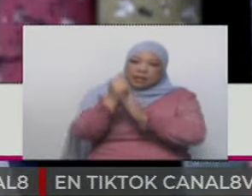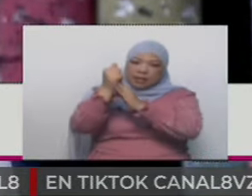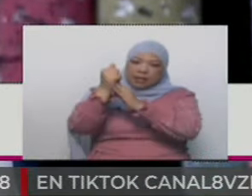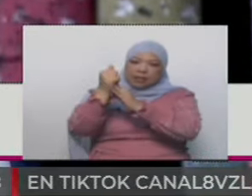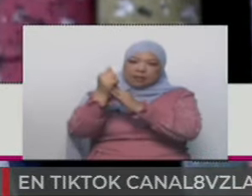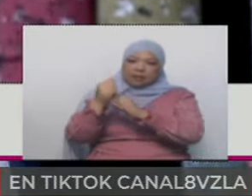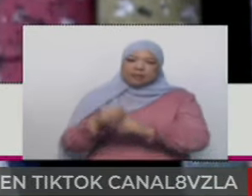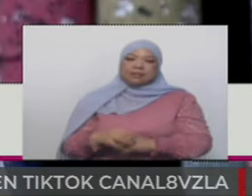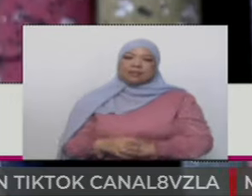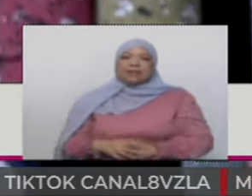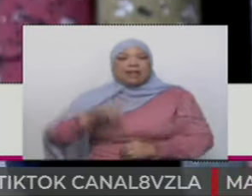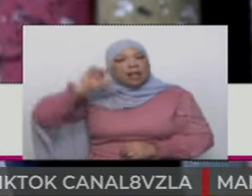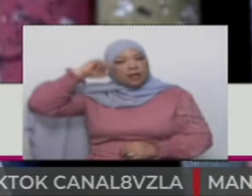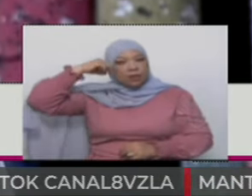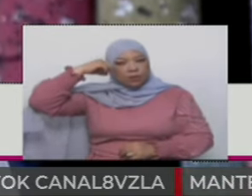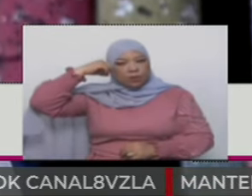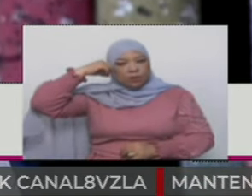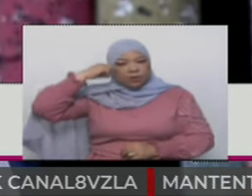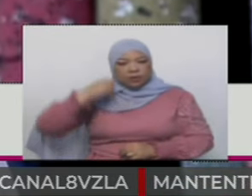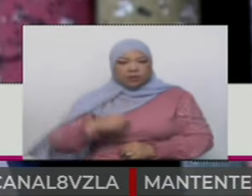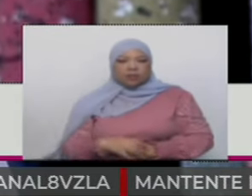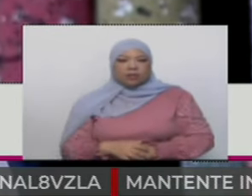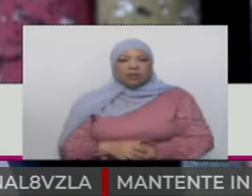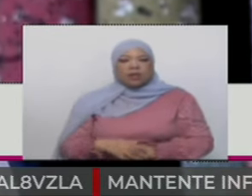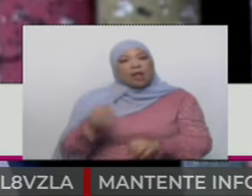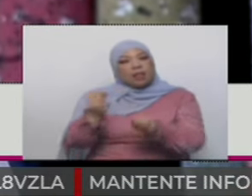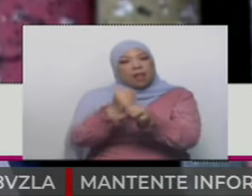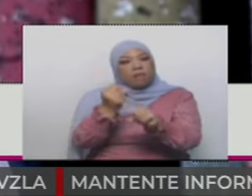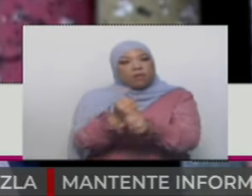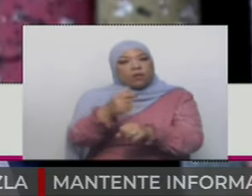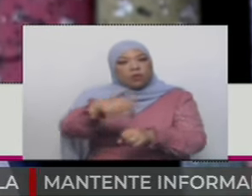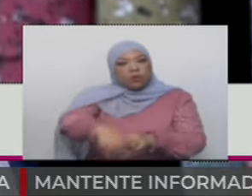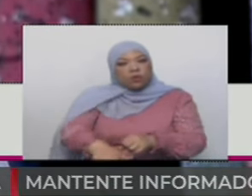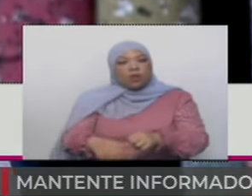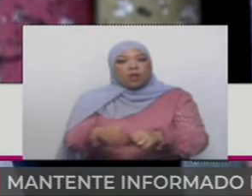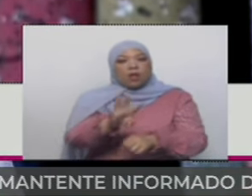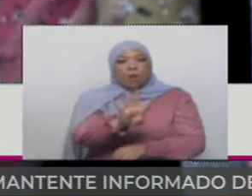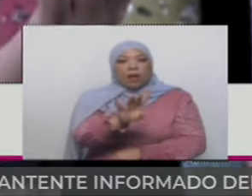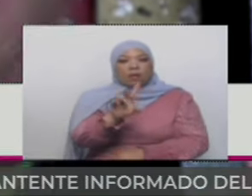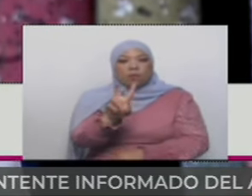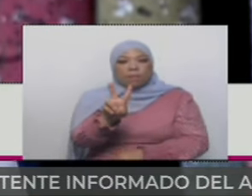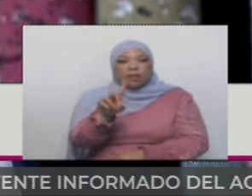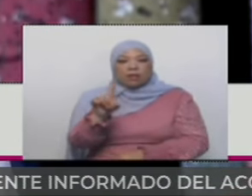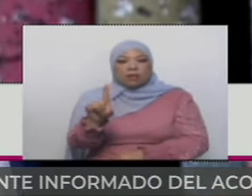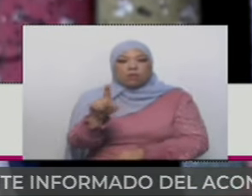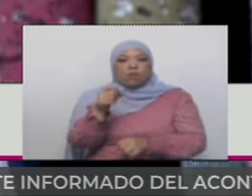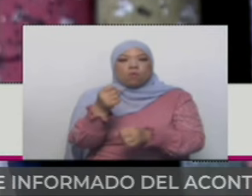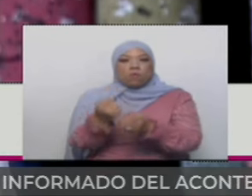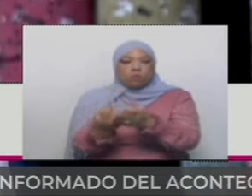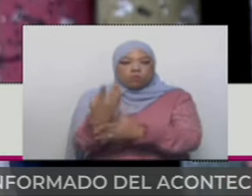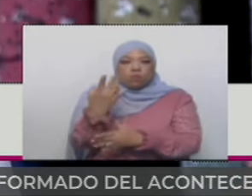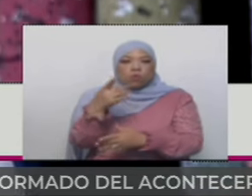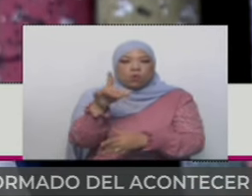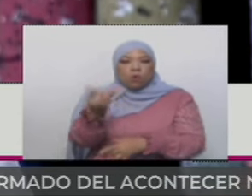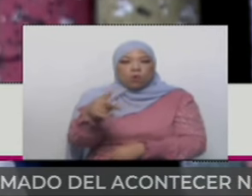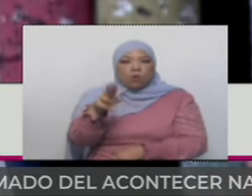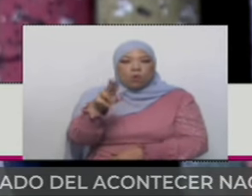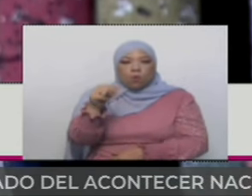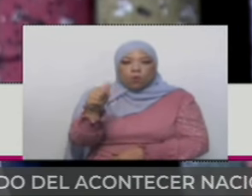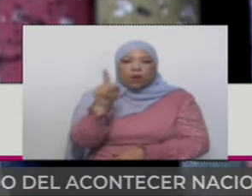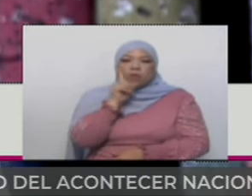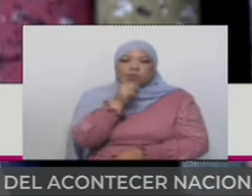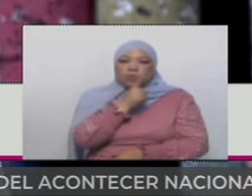recuerdos con usted cuando trabajamos aquí en la Ruta 421, el famoso Juan Estrada,